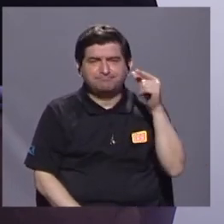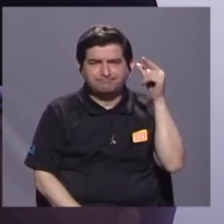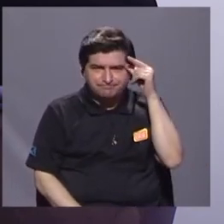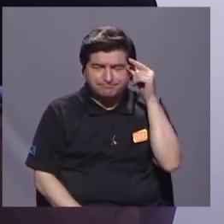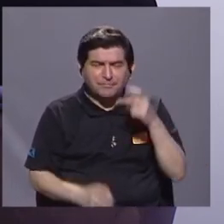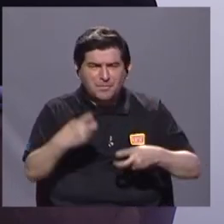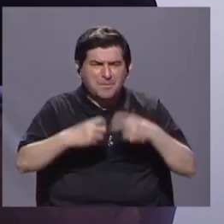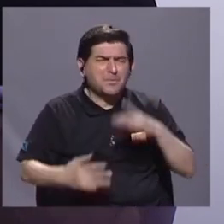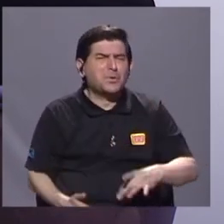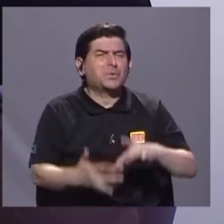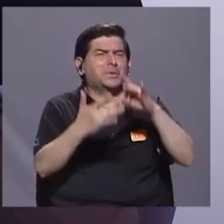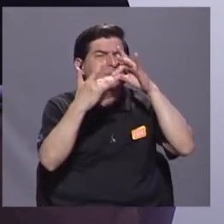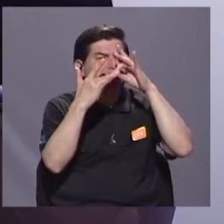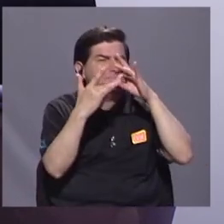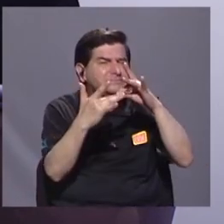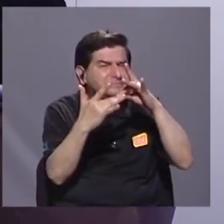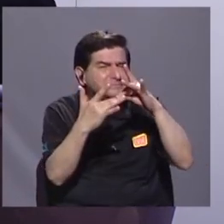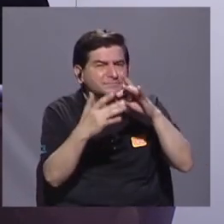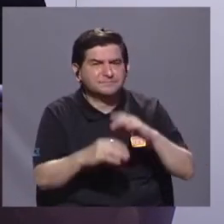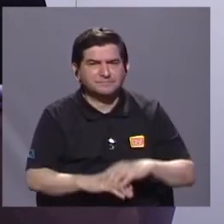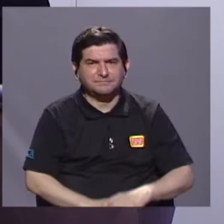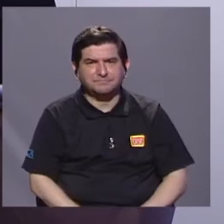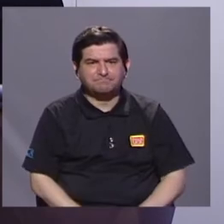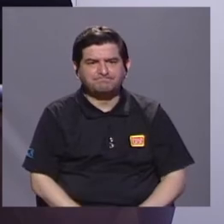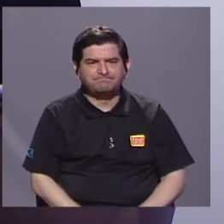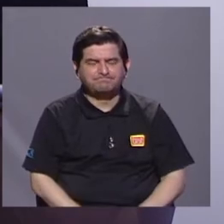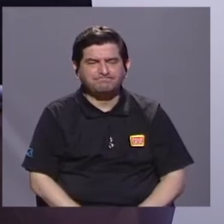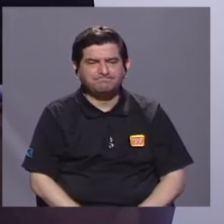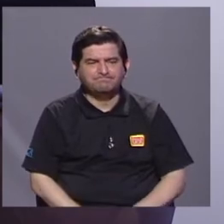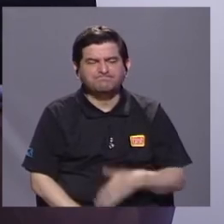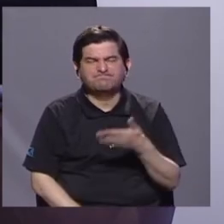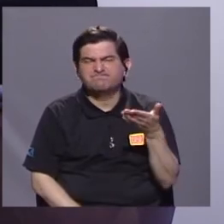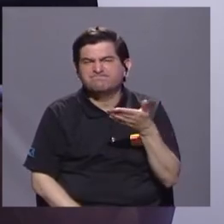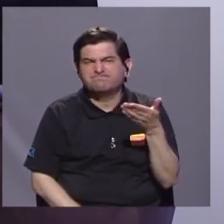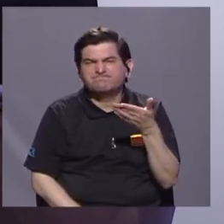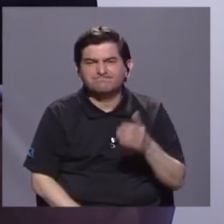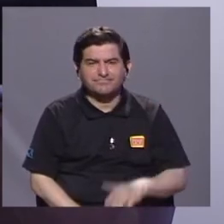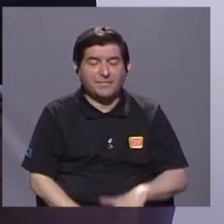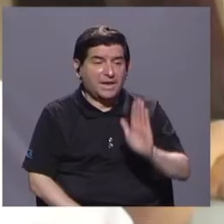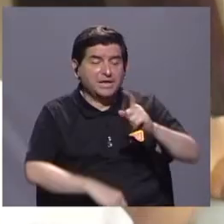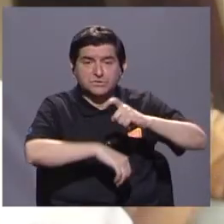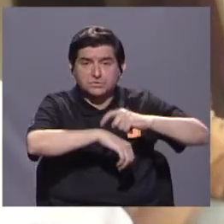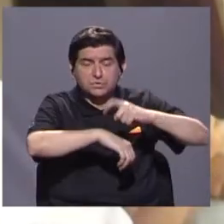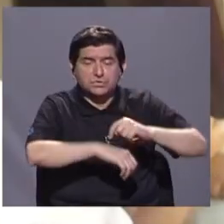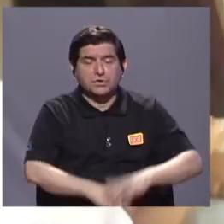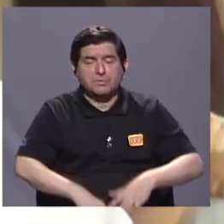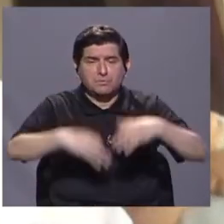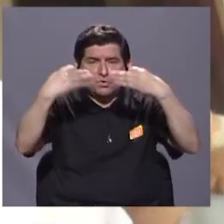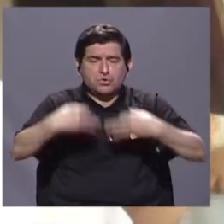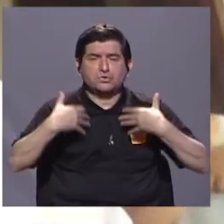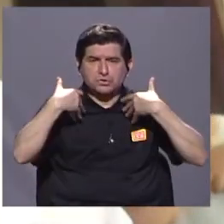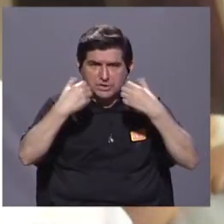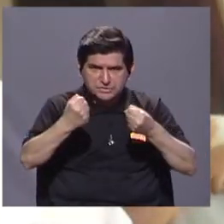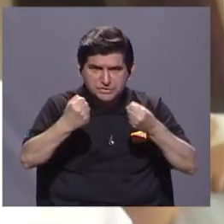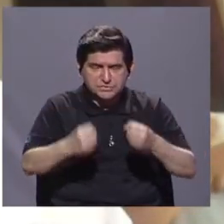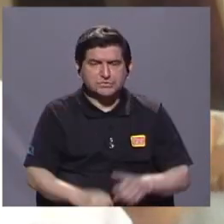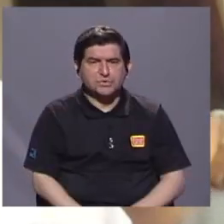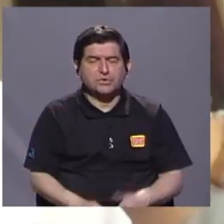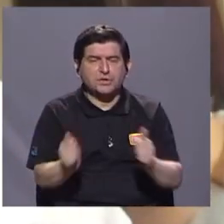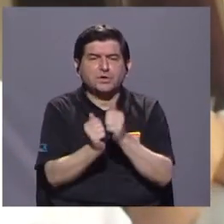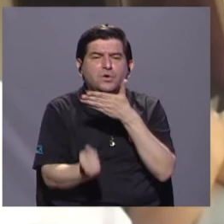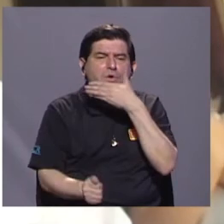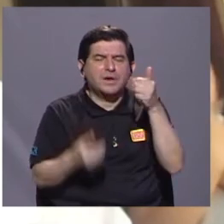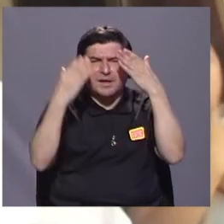problema principal de esto está orientado en que en su momento las medidas sanitarias se tomaron con la mejor